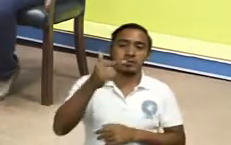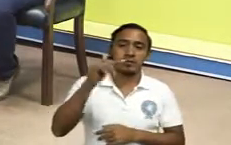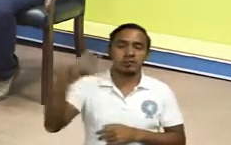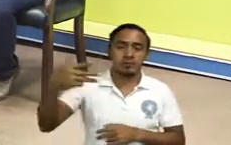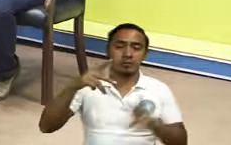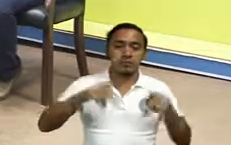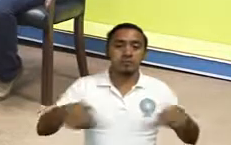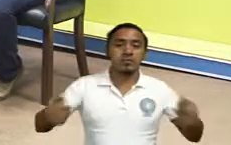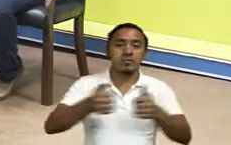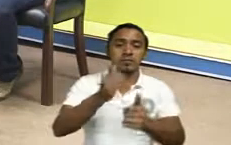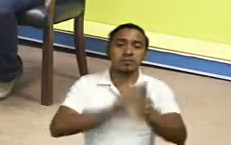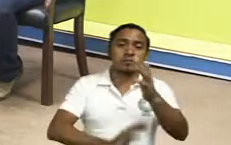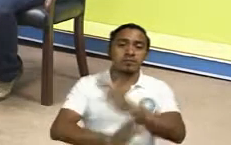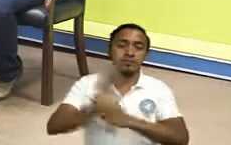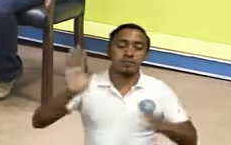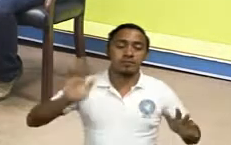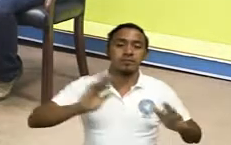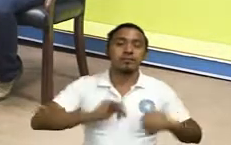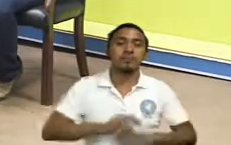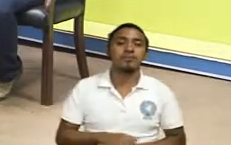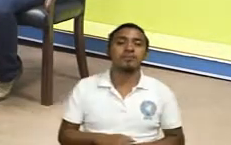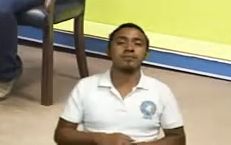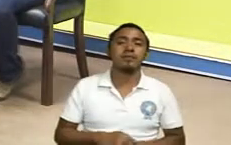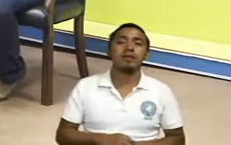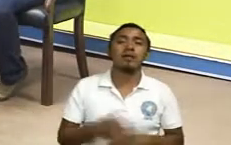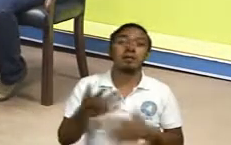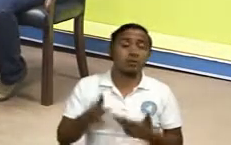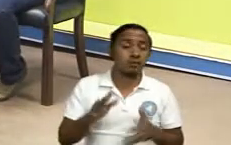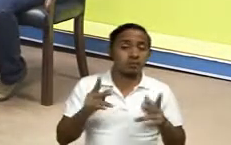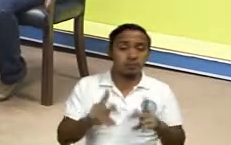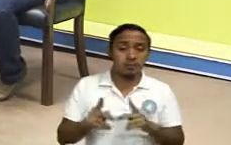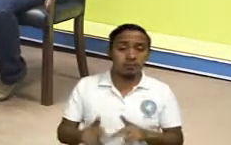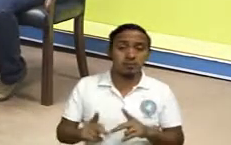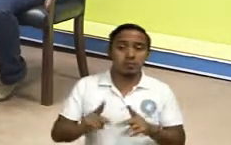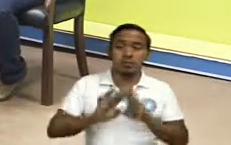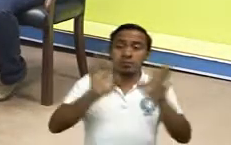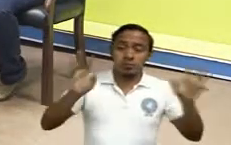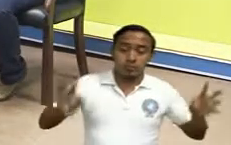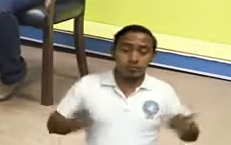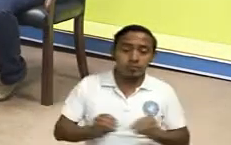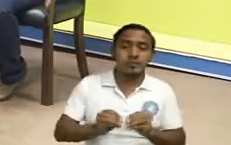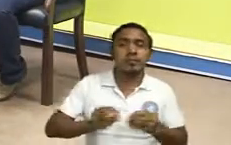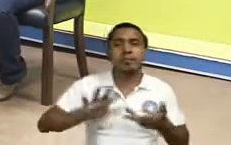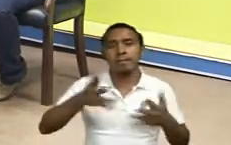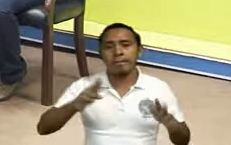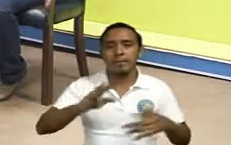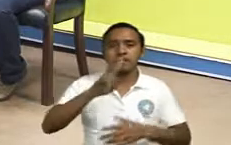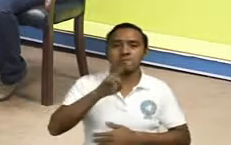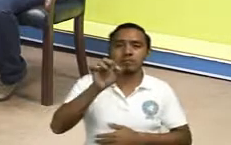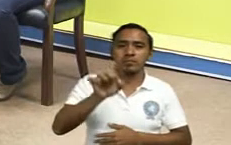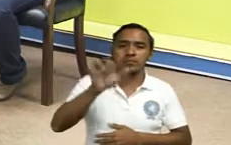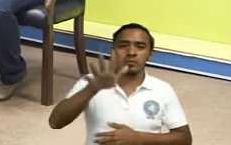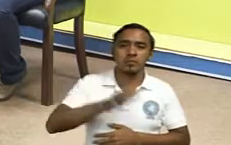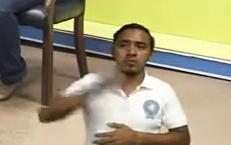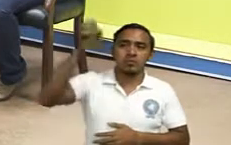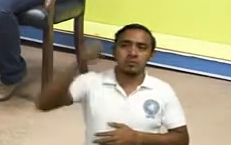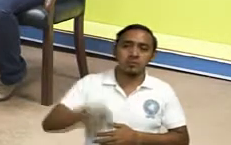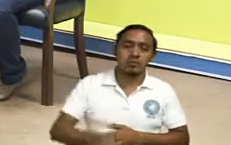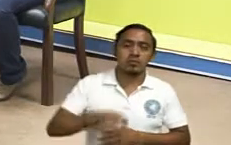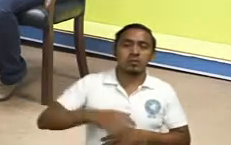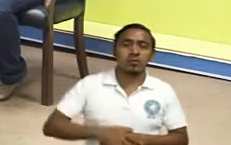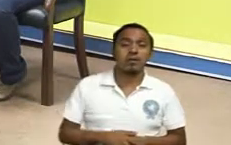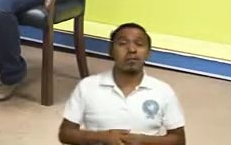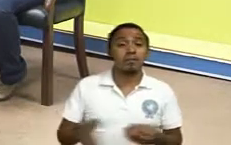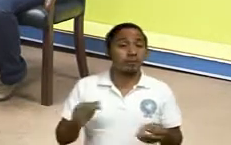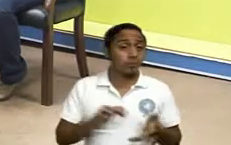143.379 personas con discapacidad, que de acuerdo a la población general nos viene representando un 2.5%. Eso